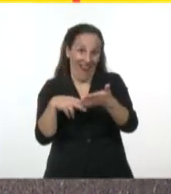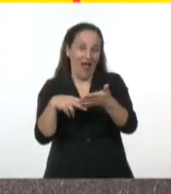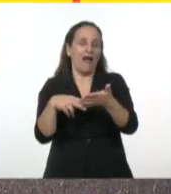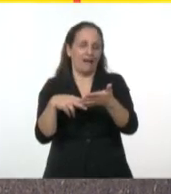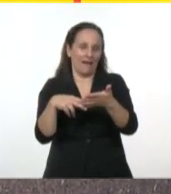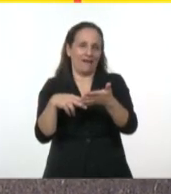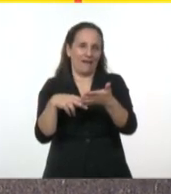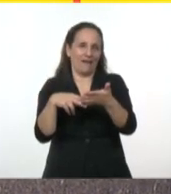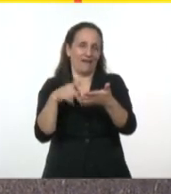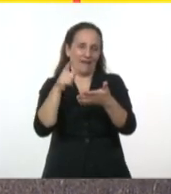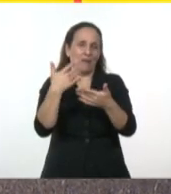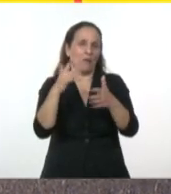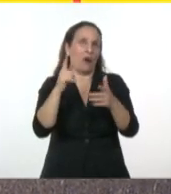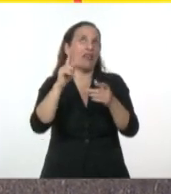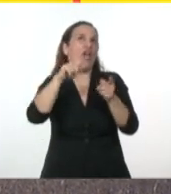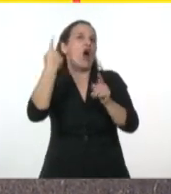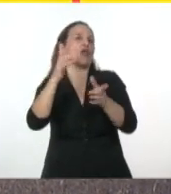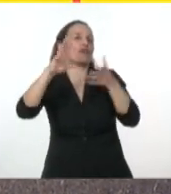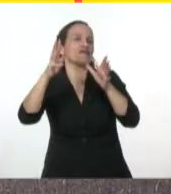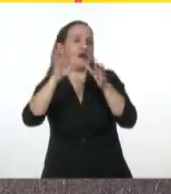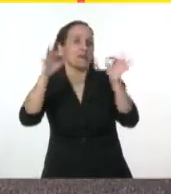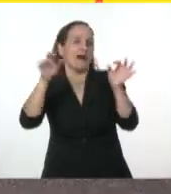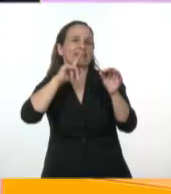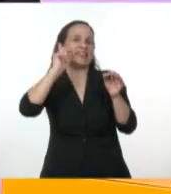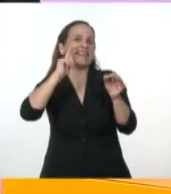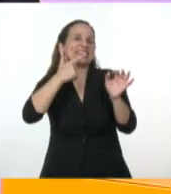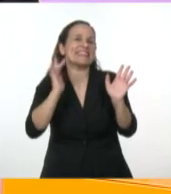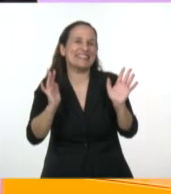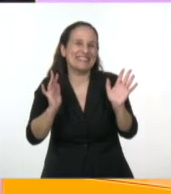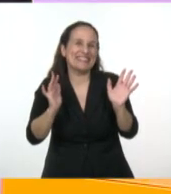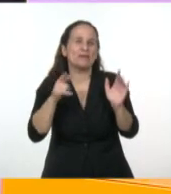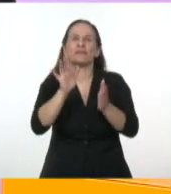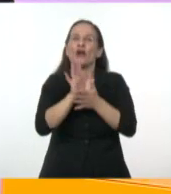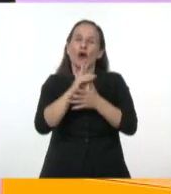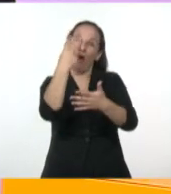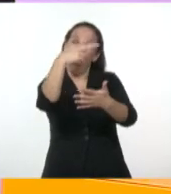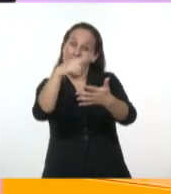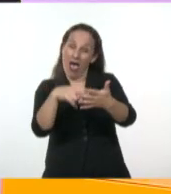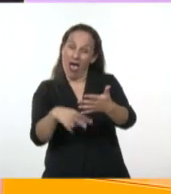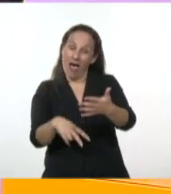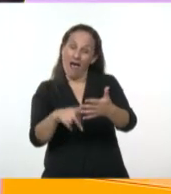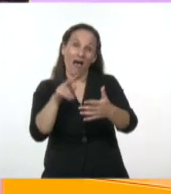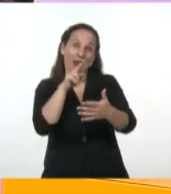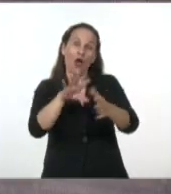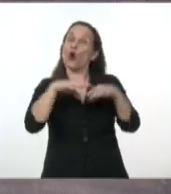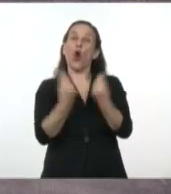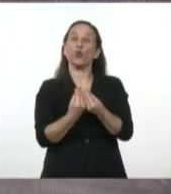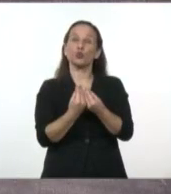pueden formularla de otra manera, la tesis, ¿sí? Es como la conclusión que sacamos de la lectura, ¿no? Bueno, ¿cuál